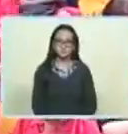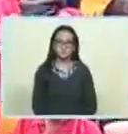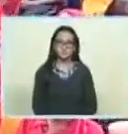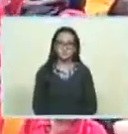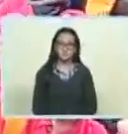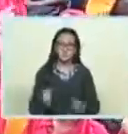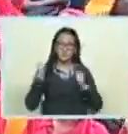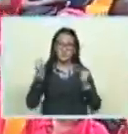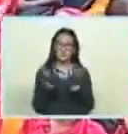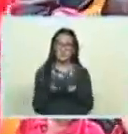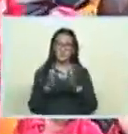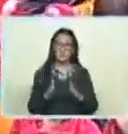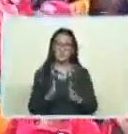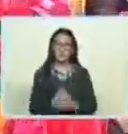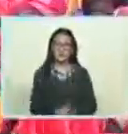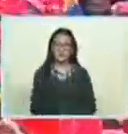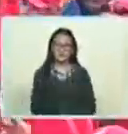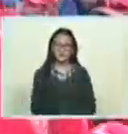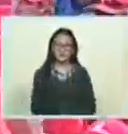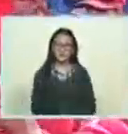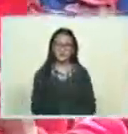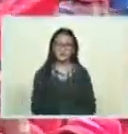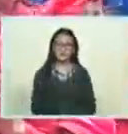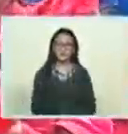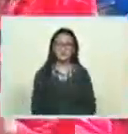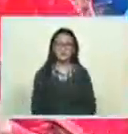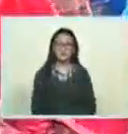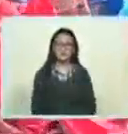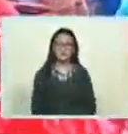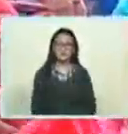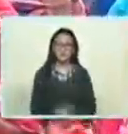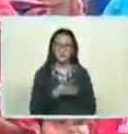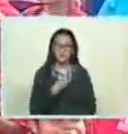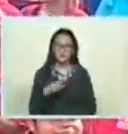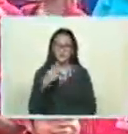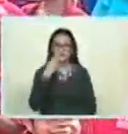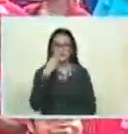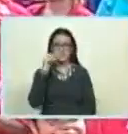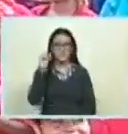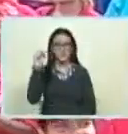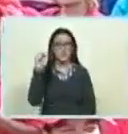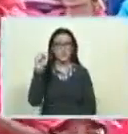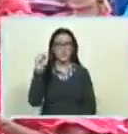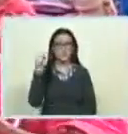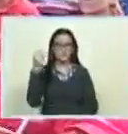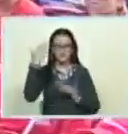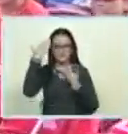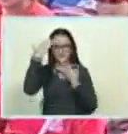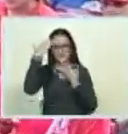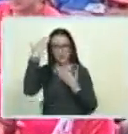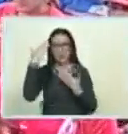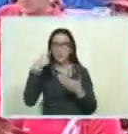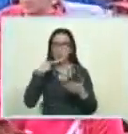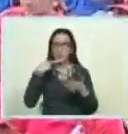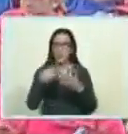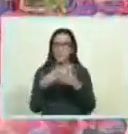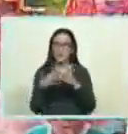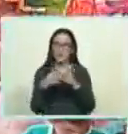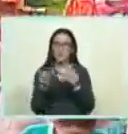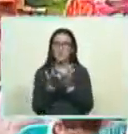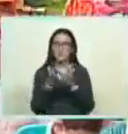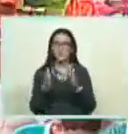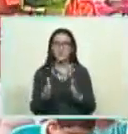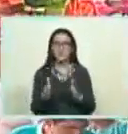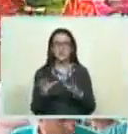¡Que vivan los estudiantes! Bueno, presidente Nicolás Maduro, recibo un saludo en nombre de todos los